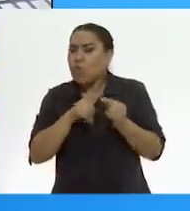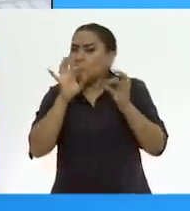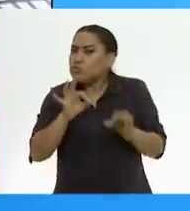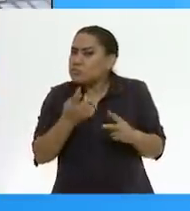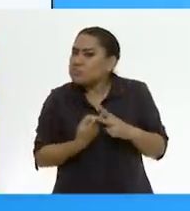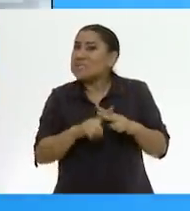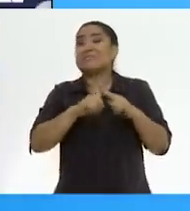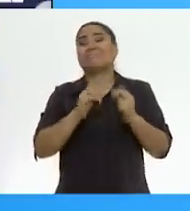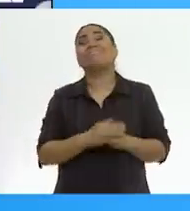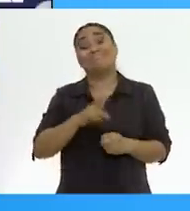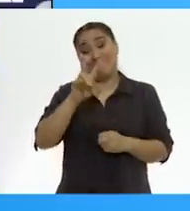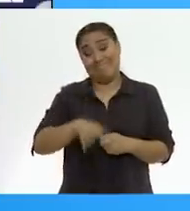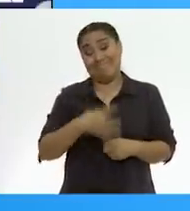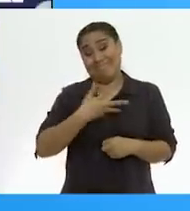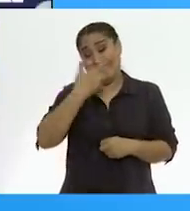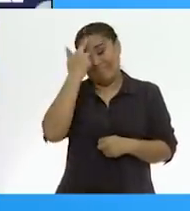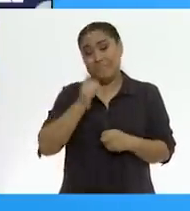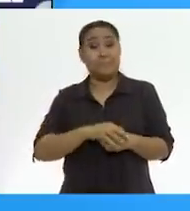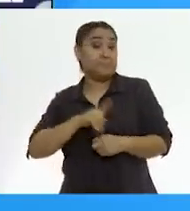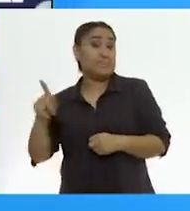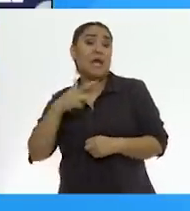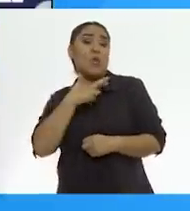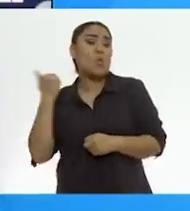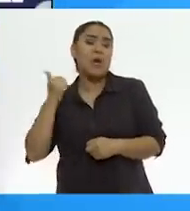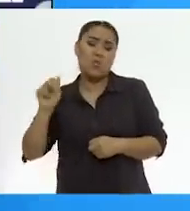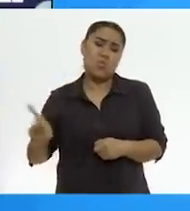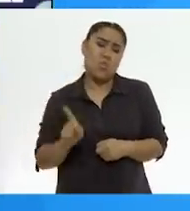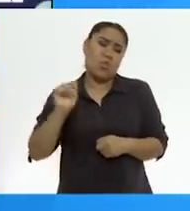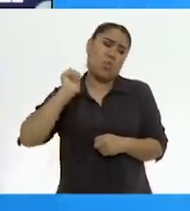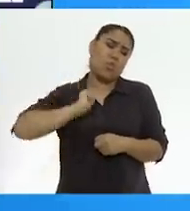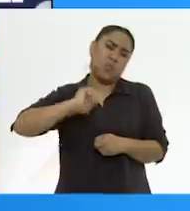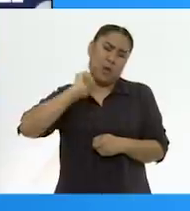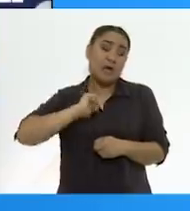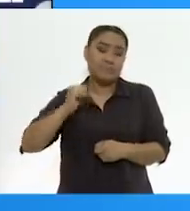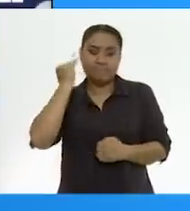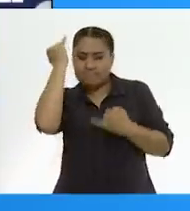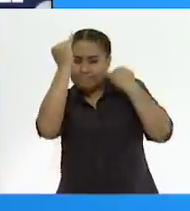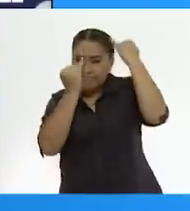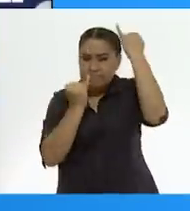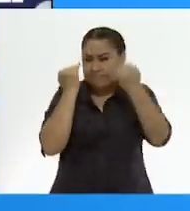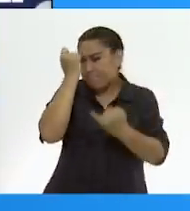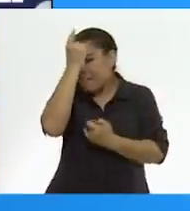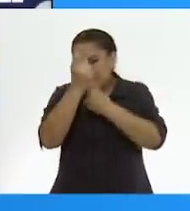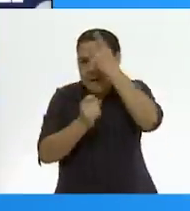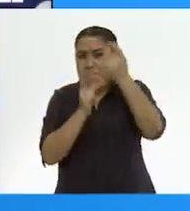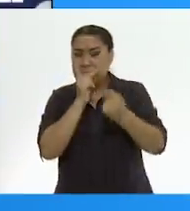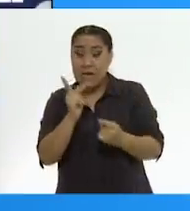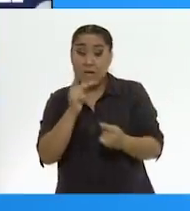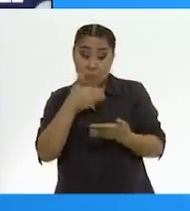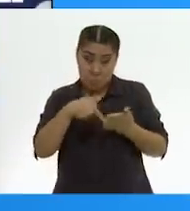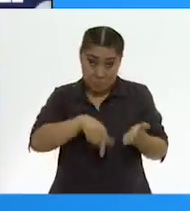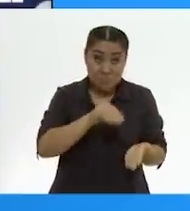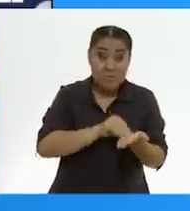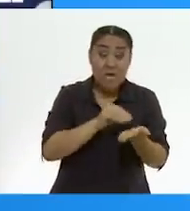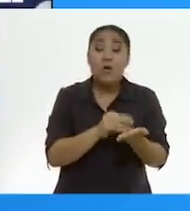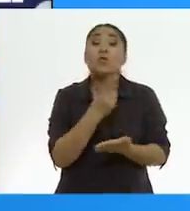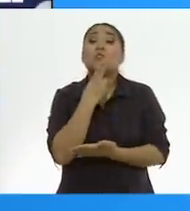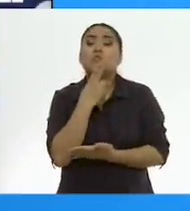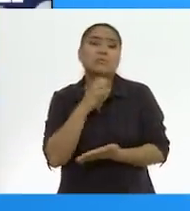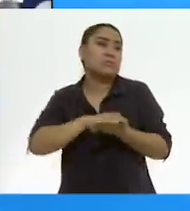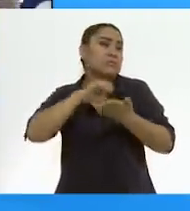Muy cierto. Los romanos, un pueblo muy antiguo, inventó muchas de las palabras que ahora usamos, como por ejemplo la